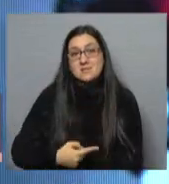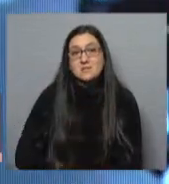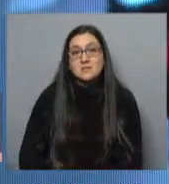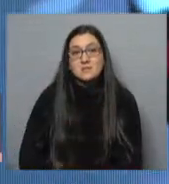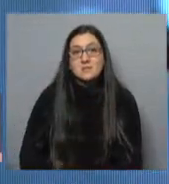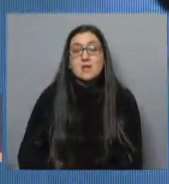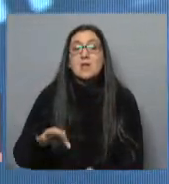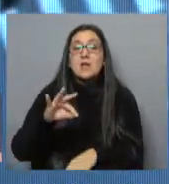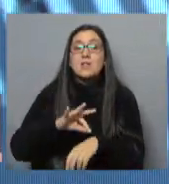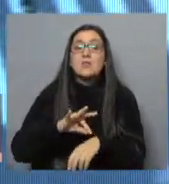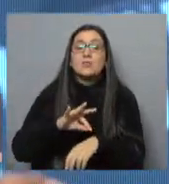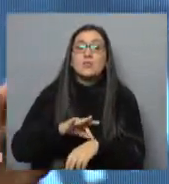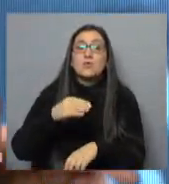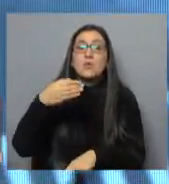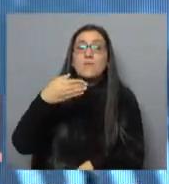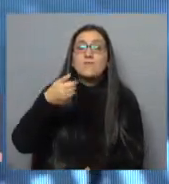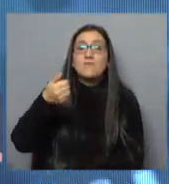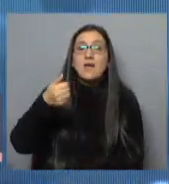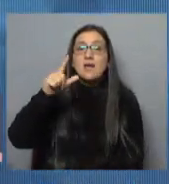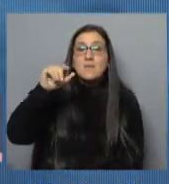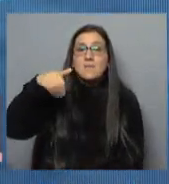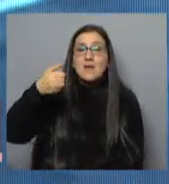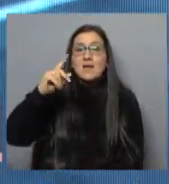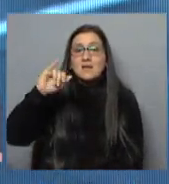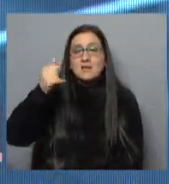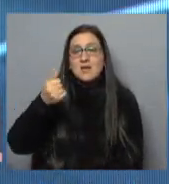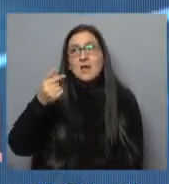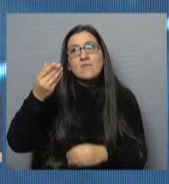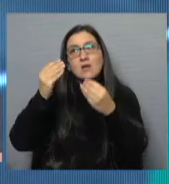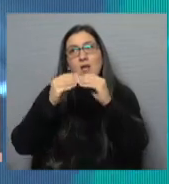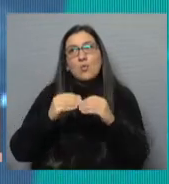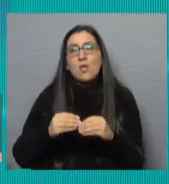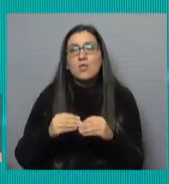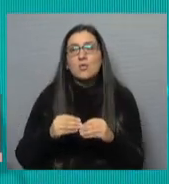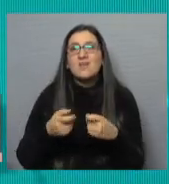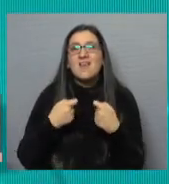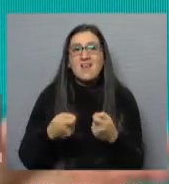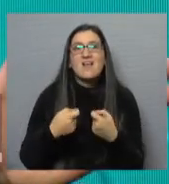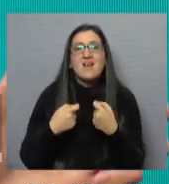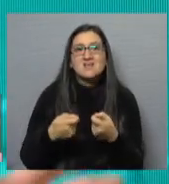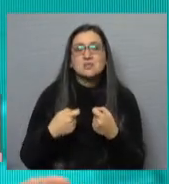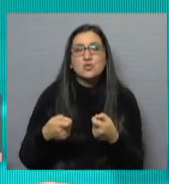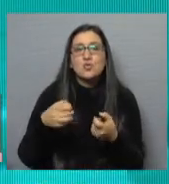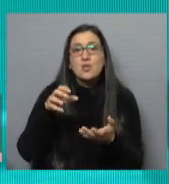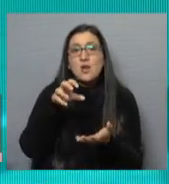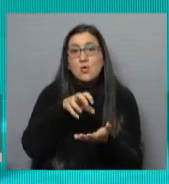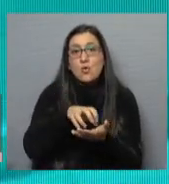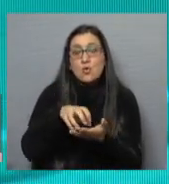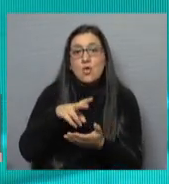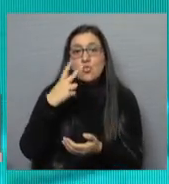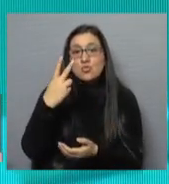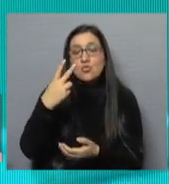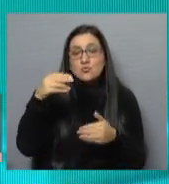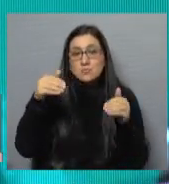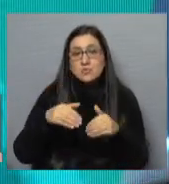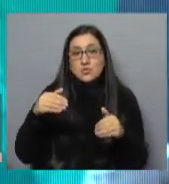El doctor Balmagia, en su pasaje por las colonias, había calculado el gasto de las colonias en el momento que él estuvo